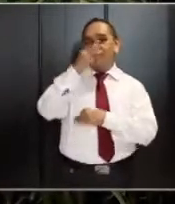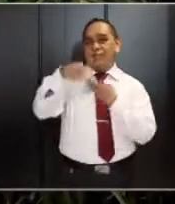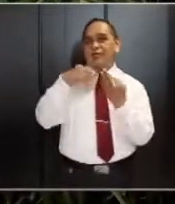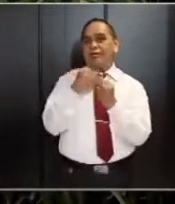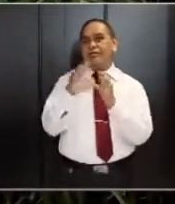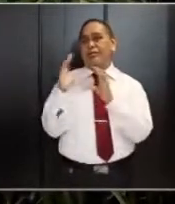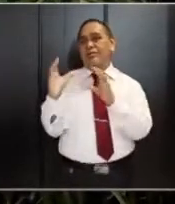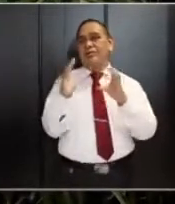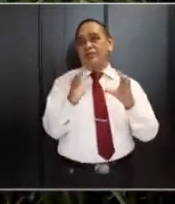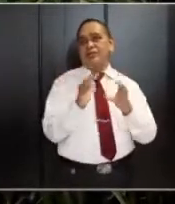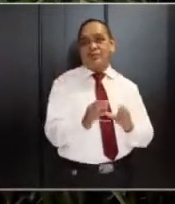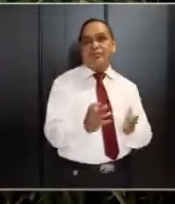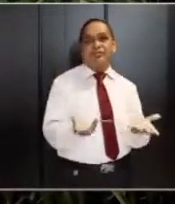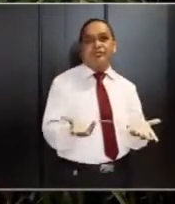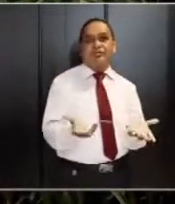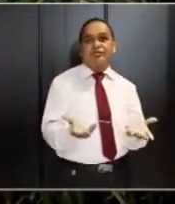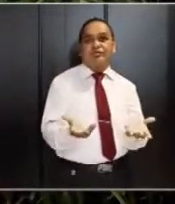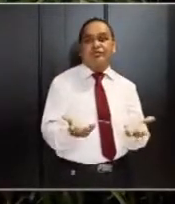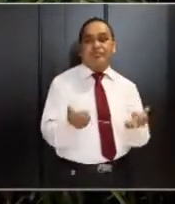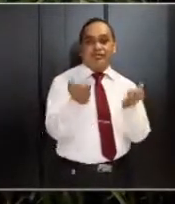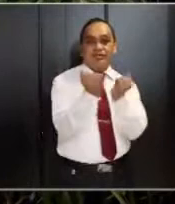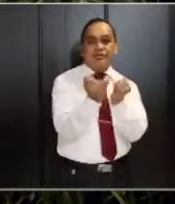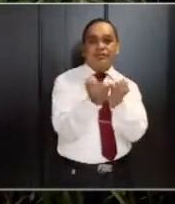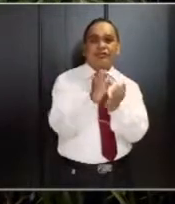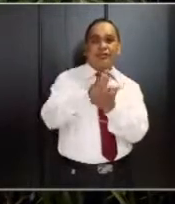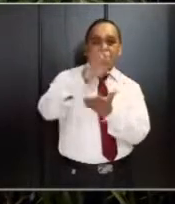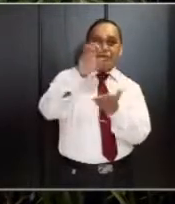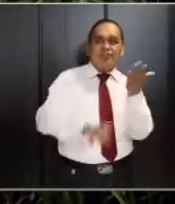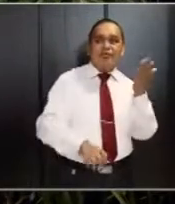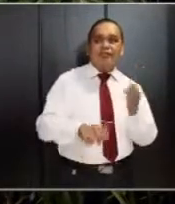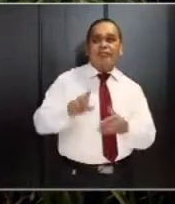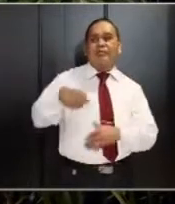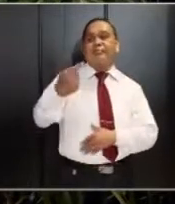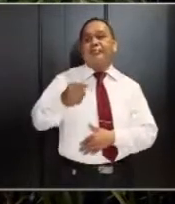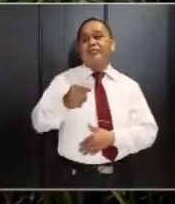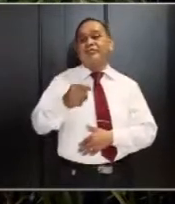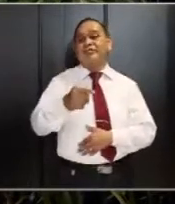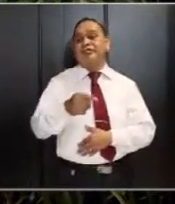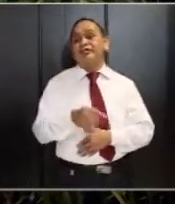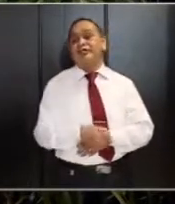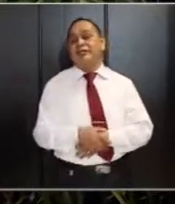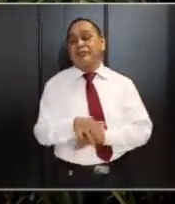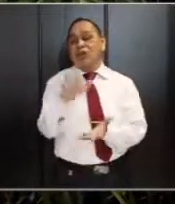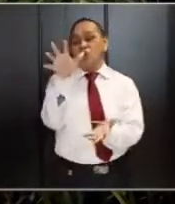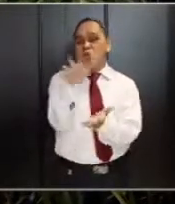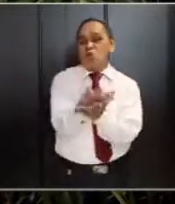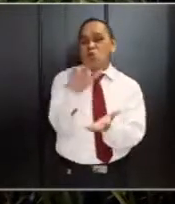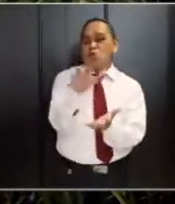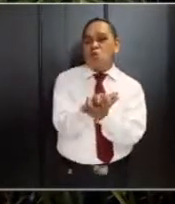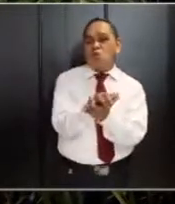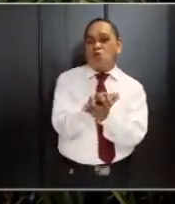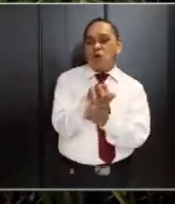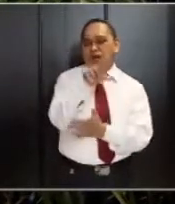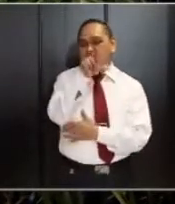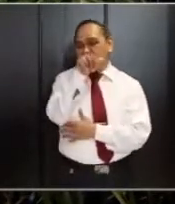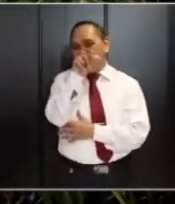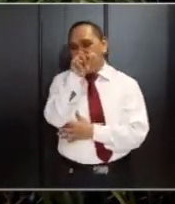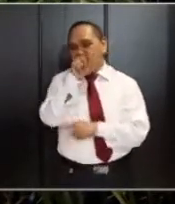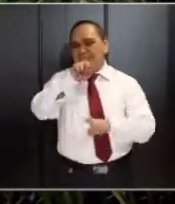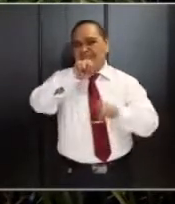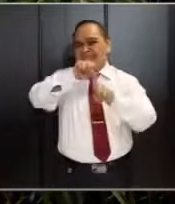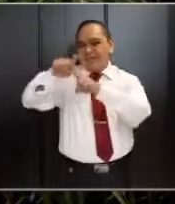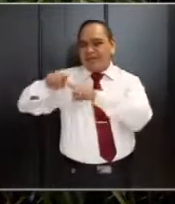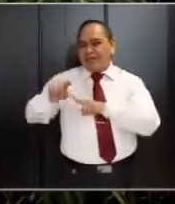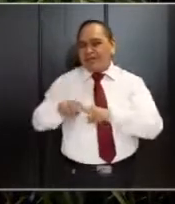zona, especialmente los moros aulladores, pecarís, cocodrilos, garzas, etcétera, que se ubican